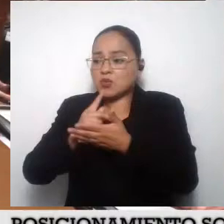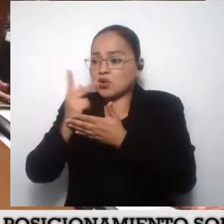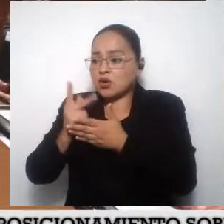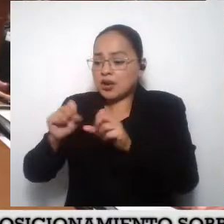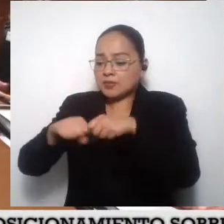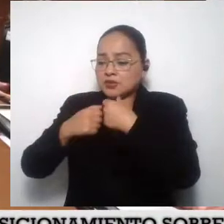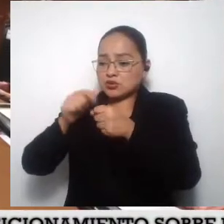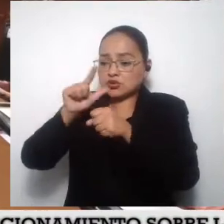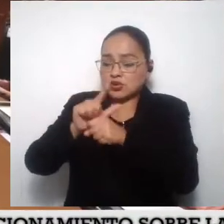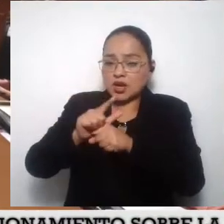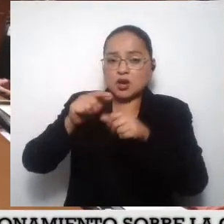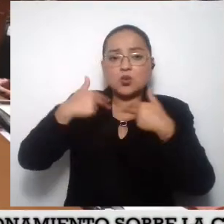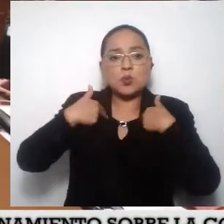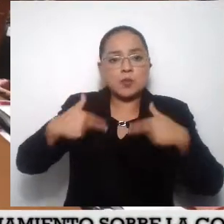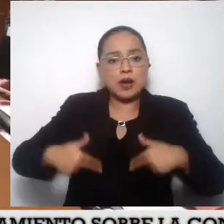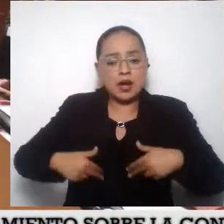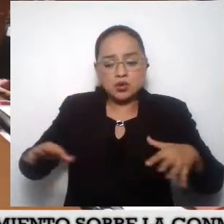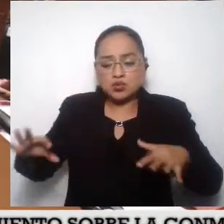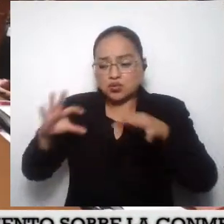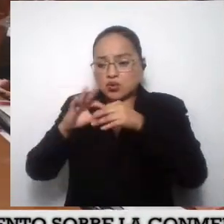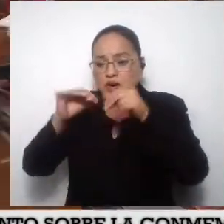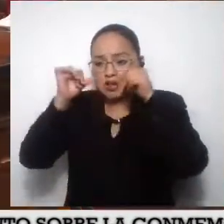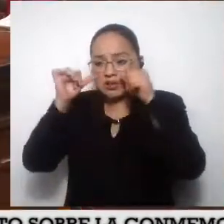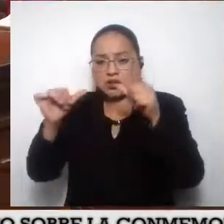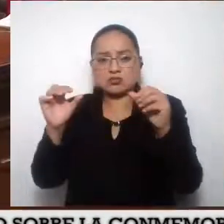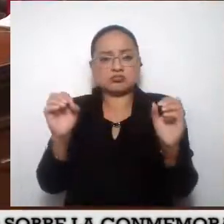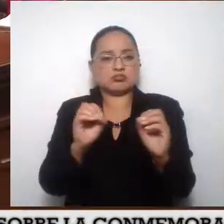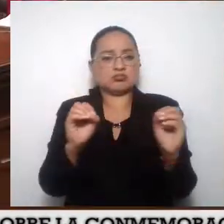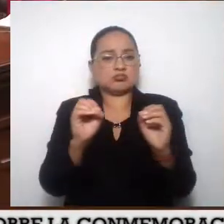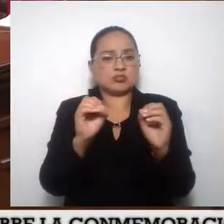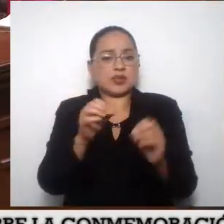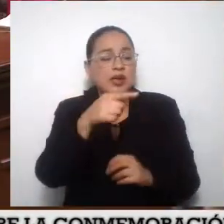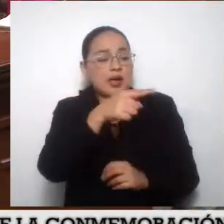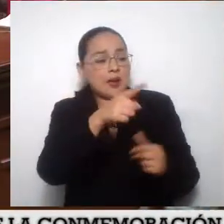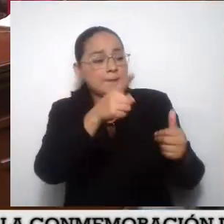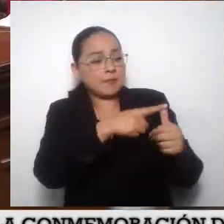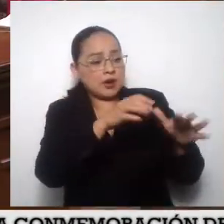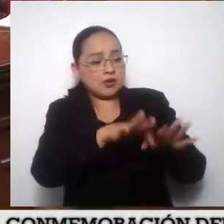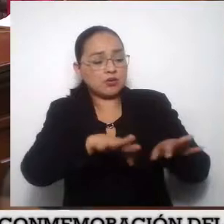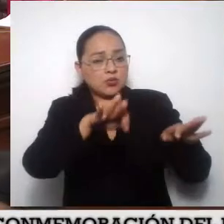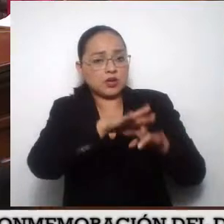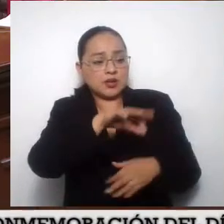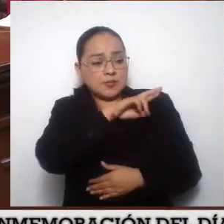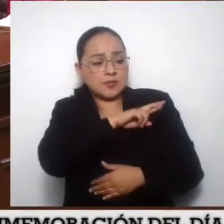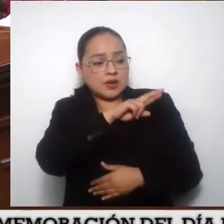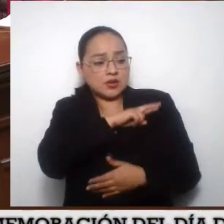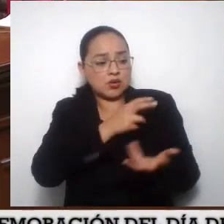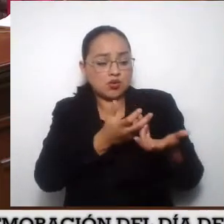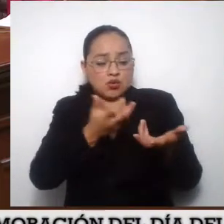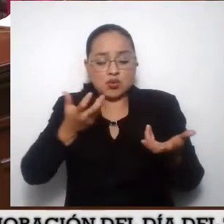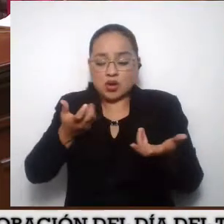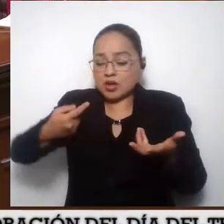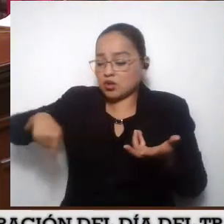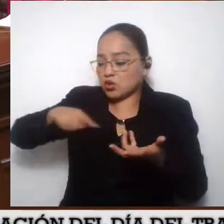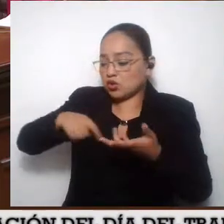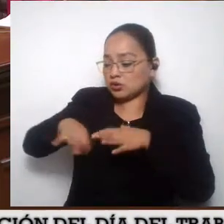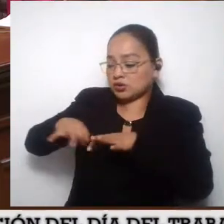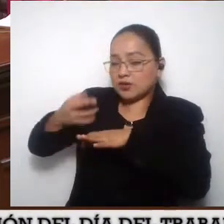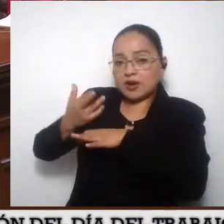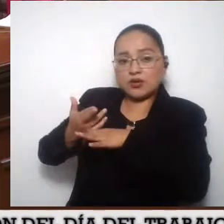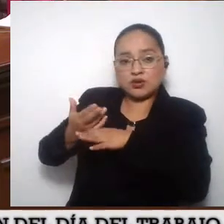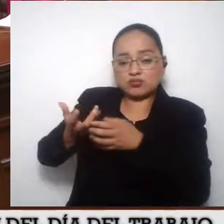humana, donde la propiedad privada excluyó a la clase trabajadora e